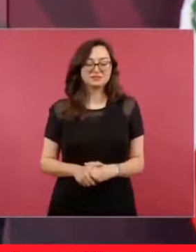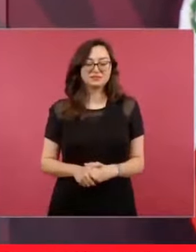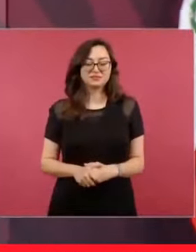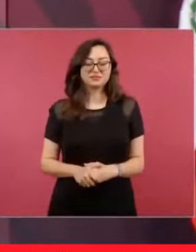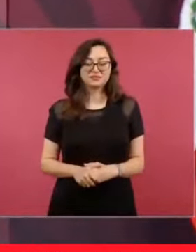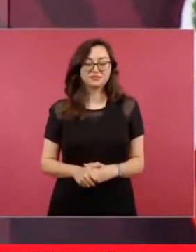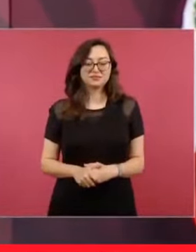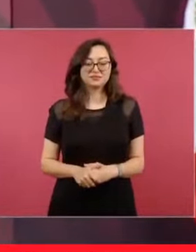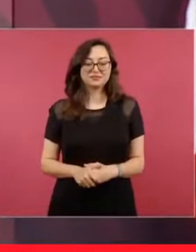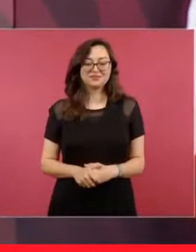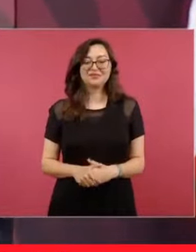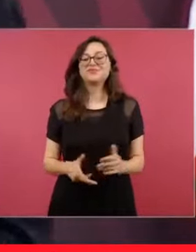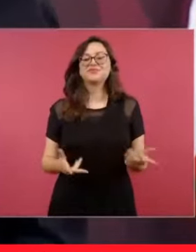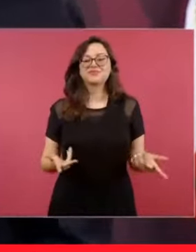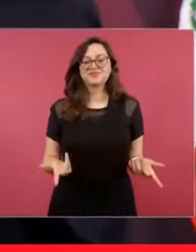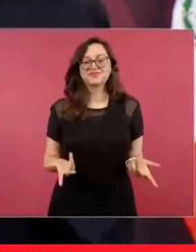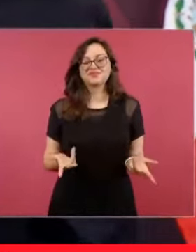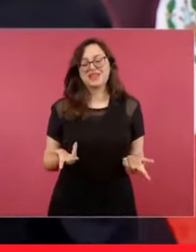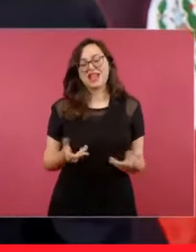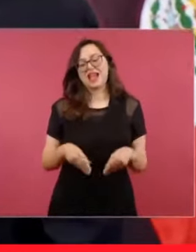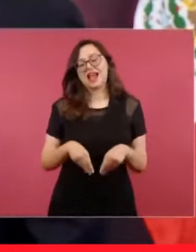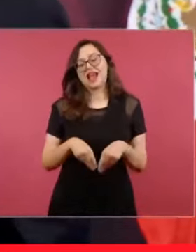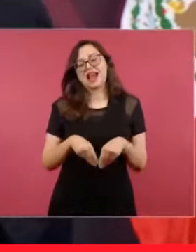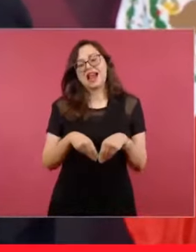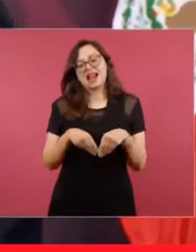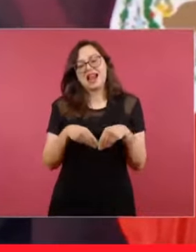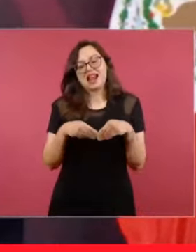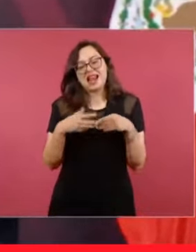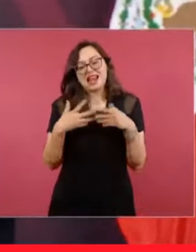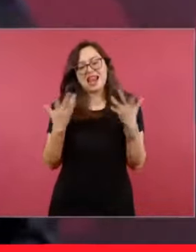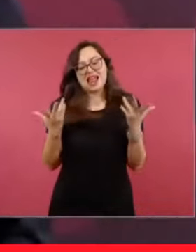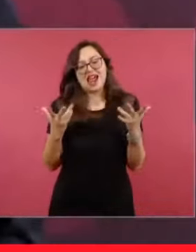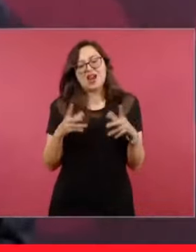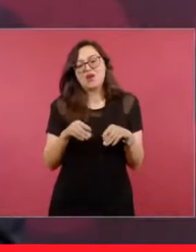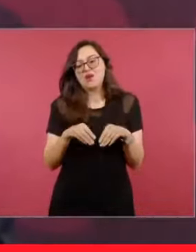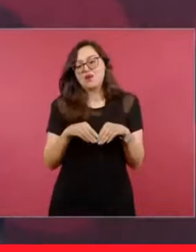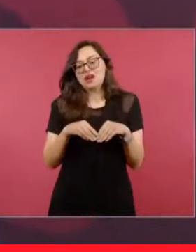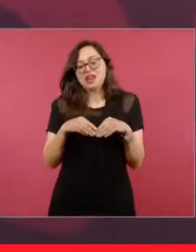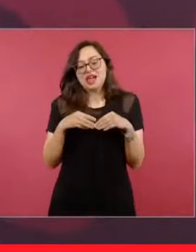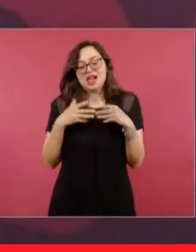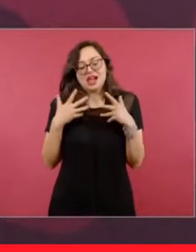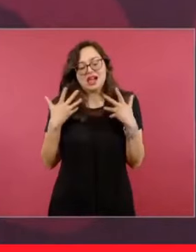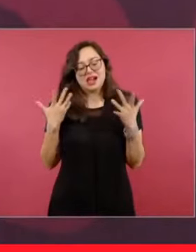claro muy afanosos con todo respeto